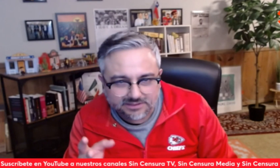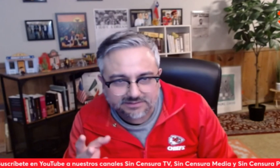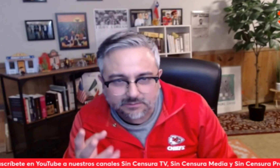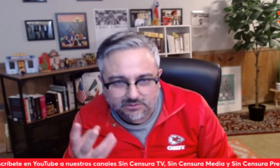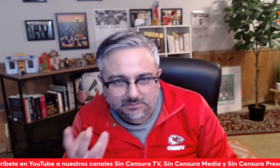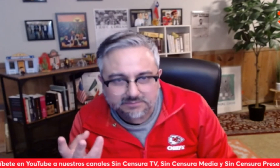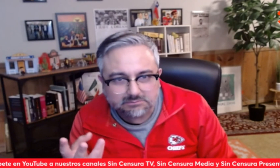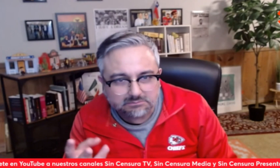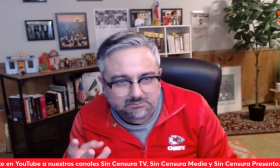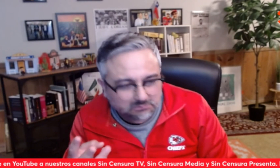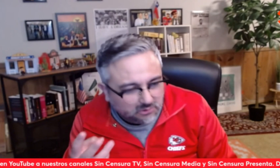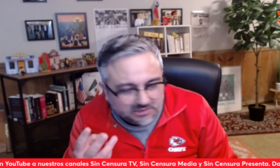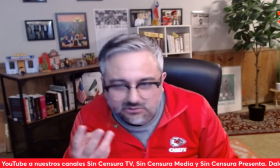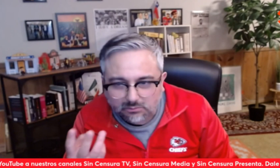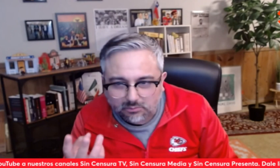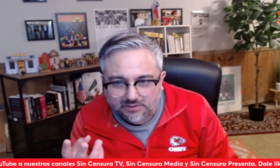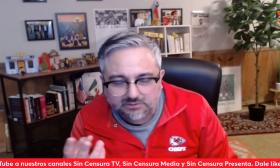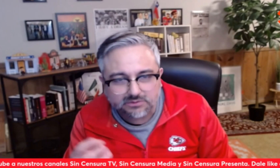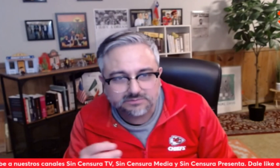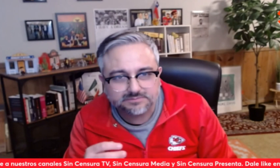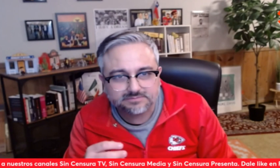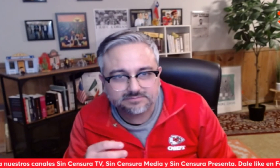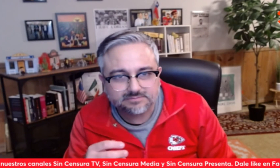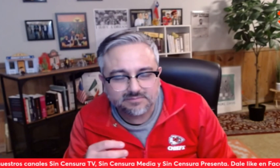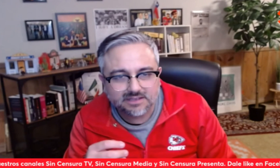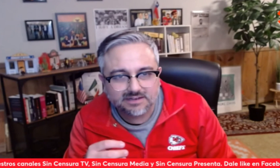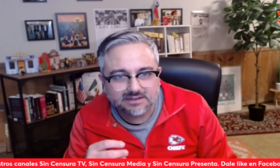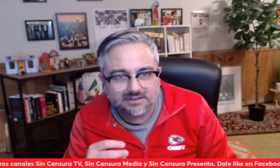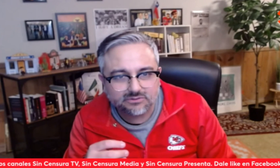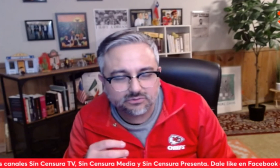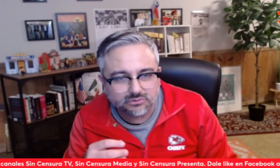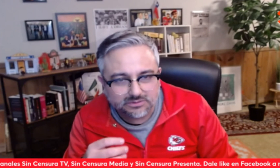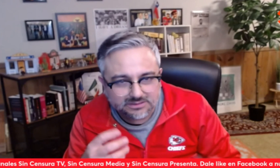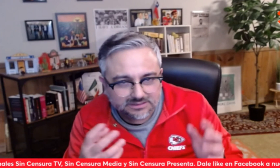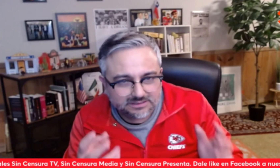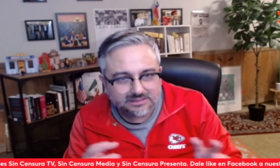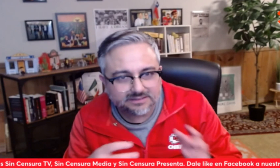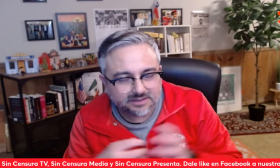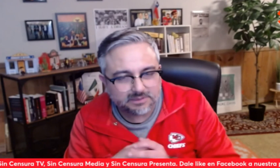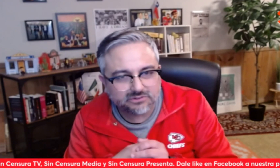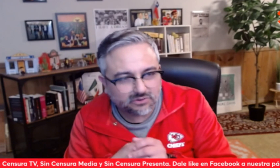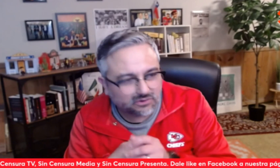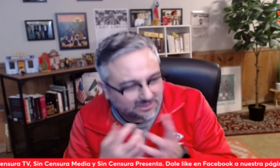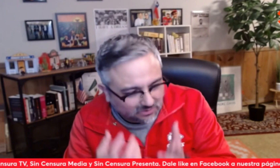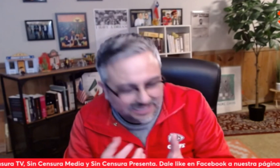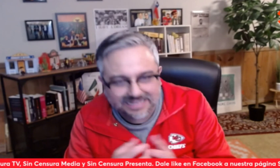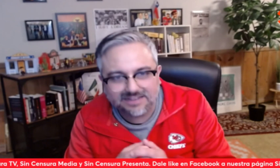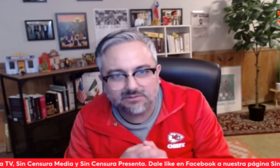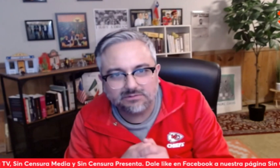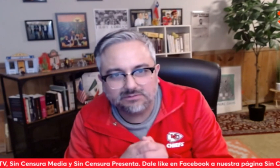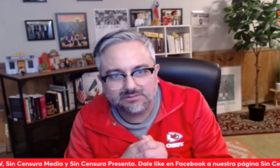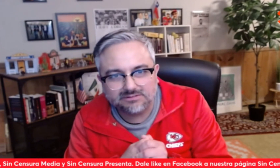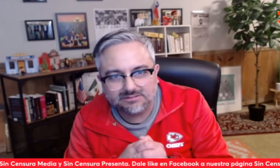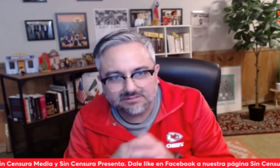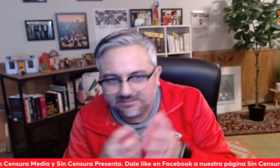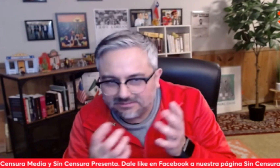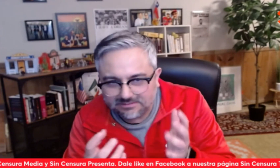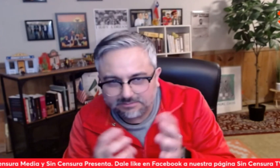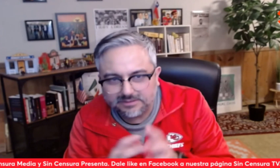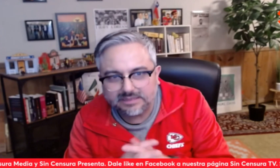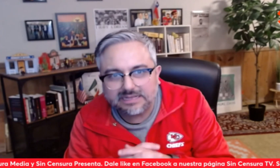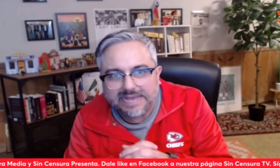Ramos, a quien se vio también muy descompuesto en su intervención, enojado,